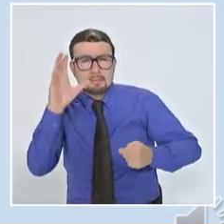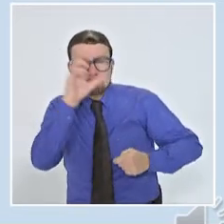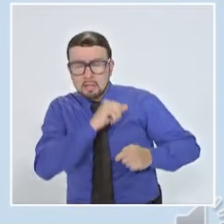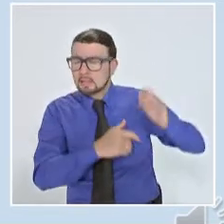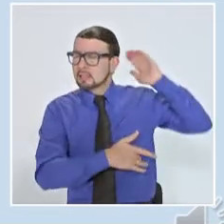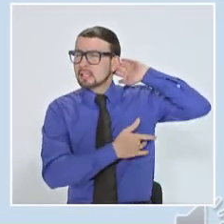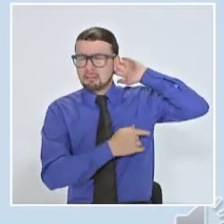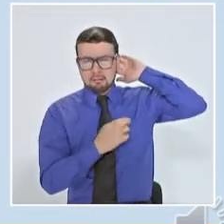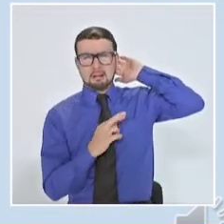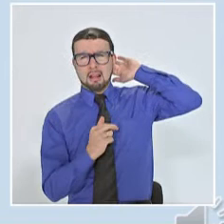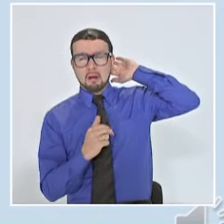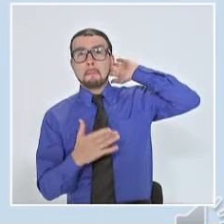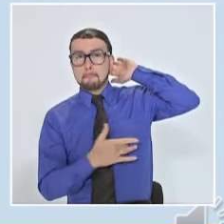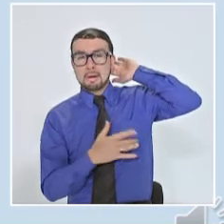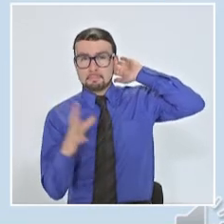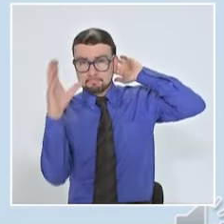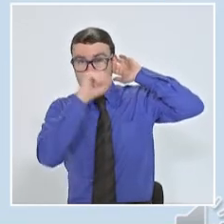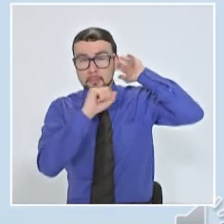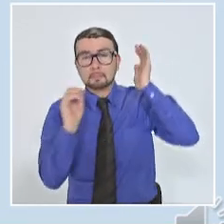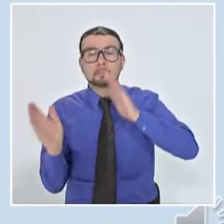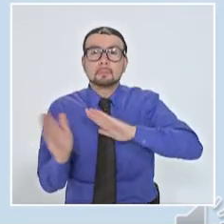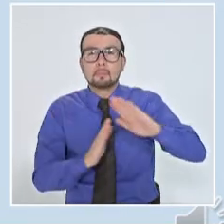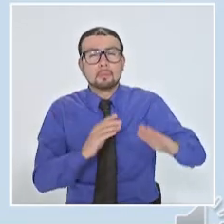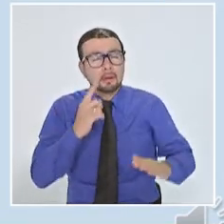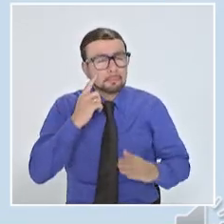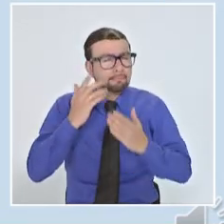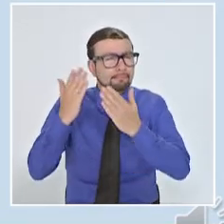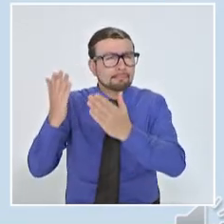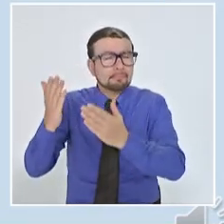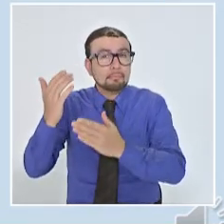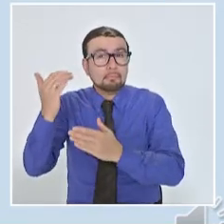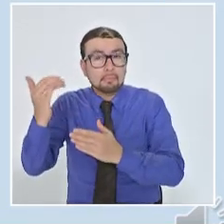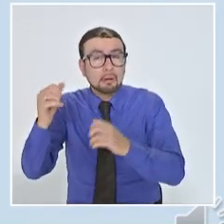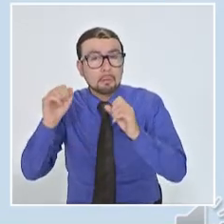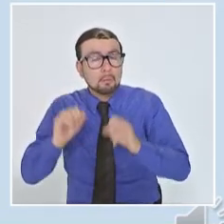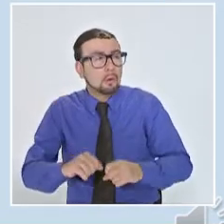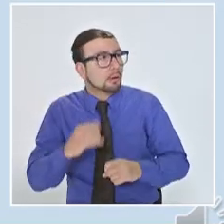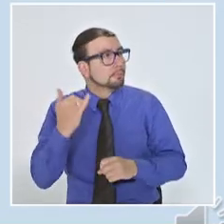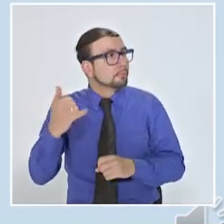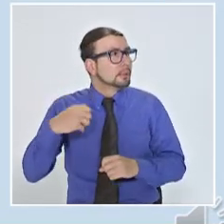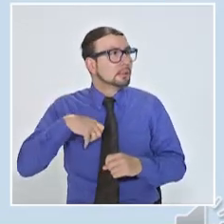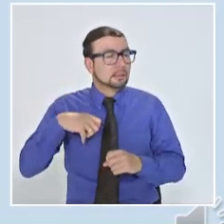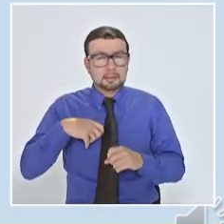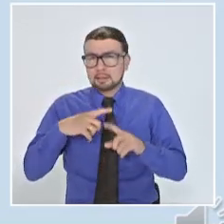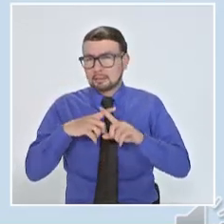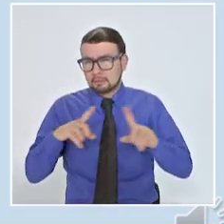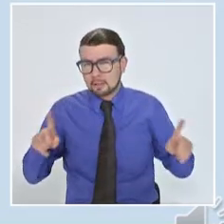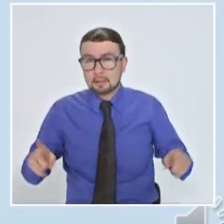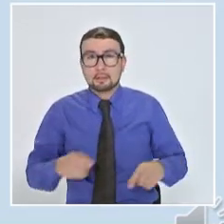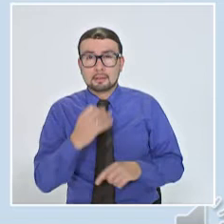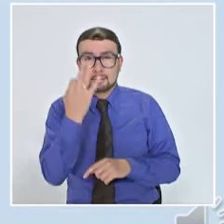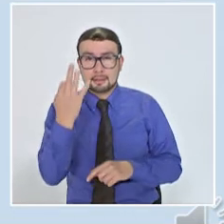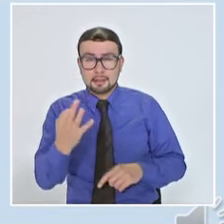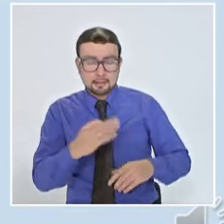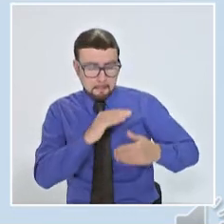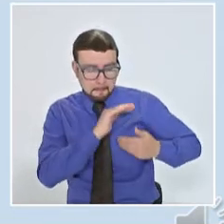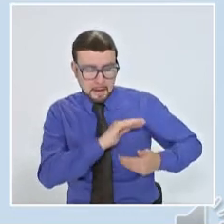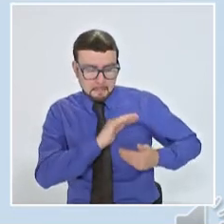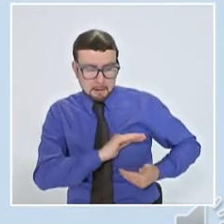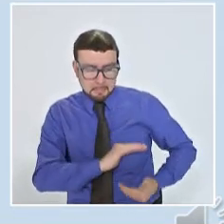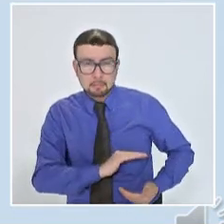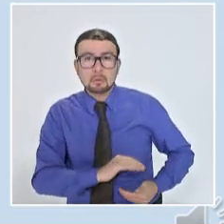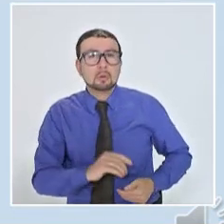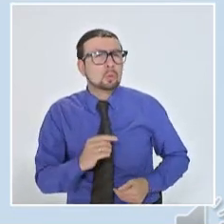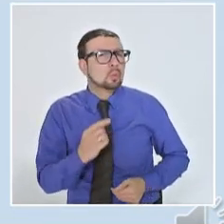estamos viendo acá, observamos que pueden existir una división de la glándula mamaria en 3 planos. Un plano que se